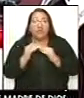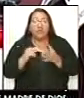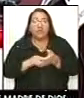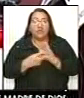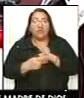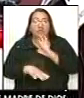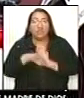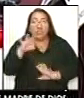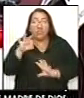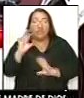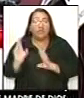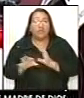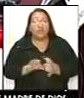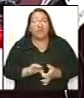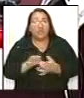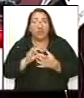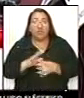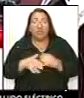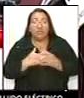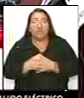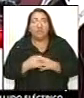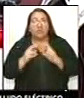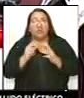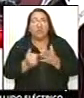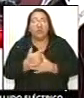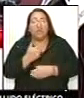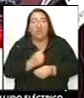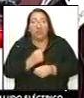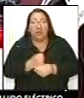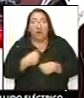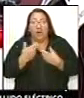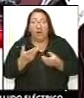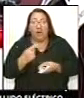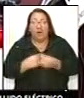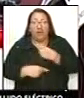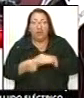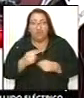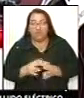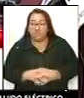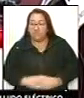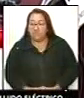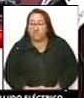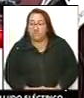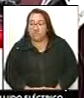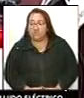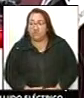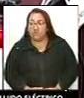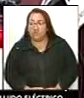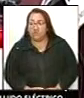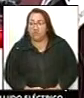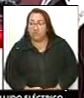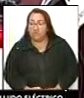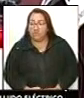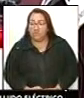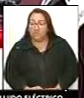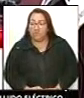la especialidad. Ojalá que las nuevas generaciones que nos van a reemplazar de parlamentarios vuelvan a lo de antes, a que